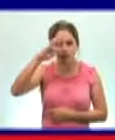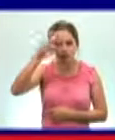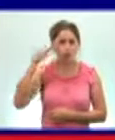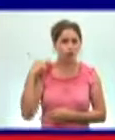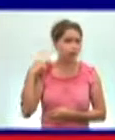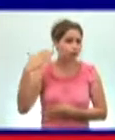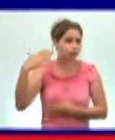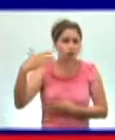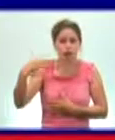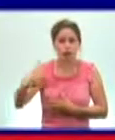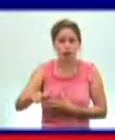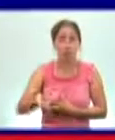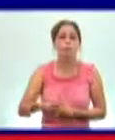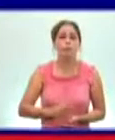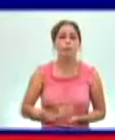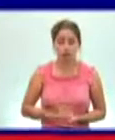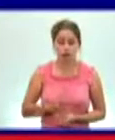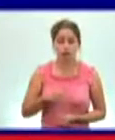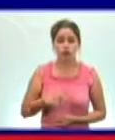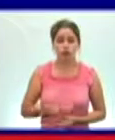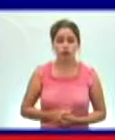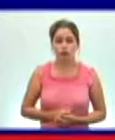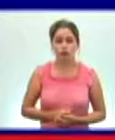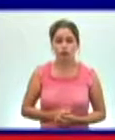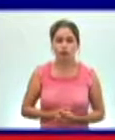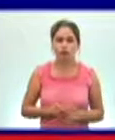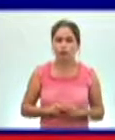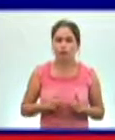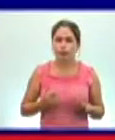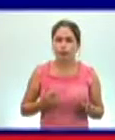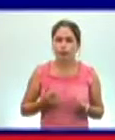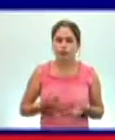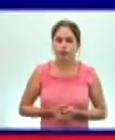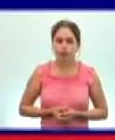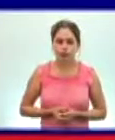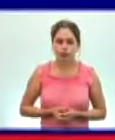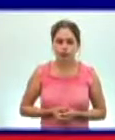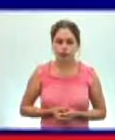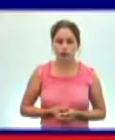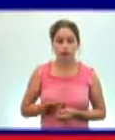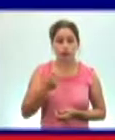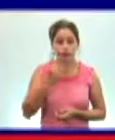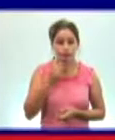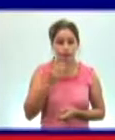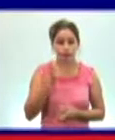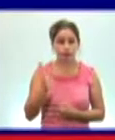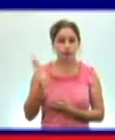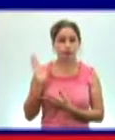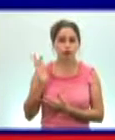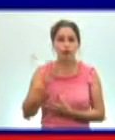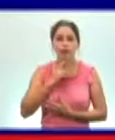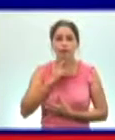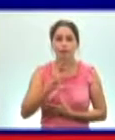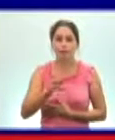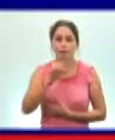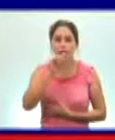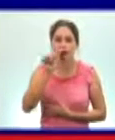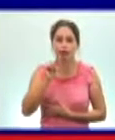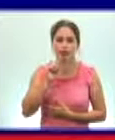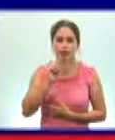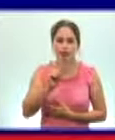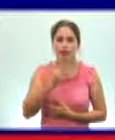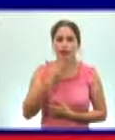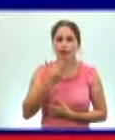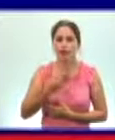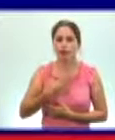que existen las causas que lo originaron. Por lo tanto, le podemos convidar a ustedes a que se respondan la interrogante, ¿cómo se